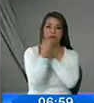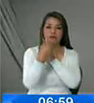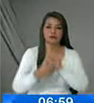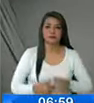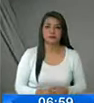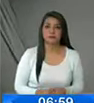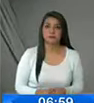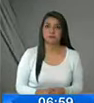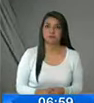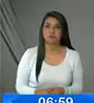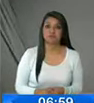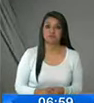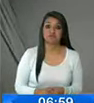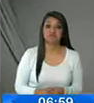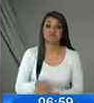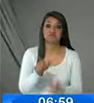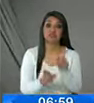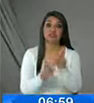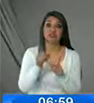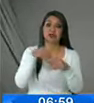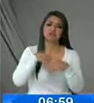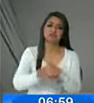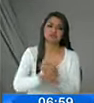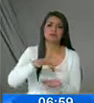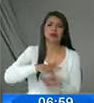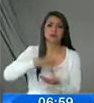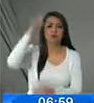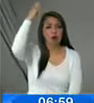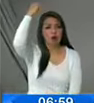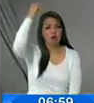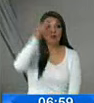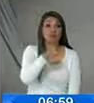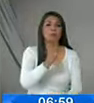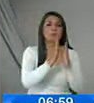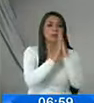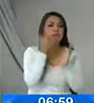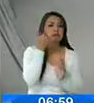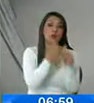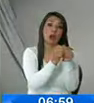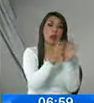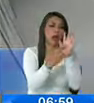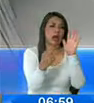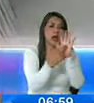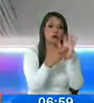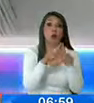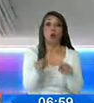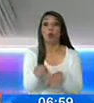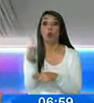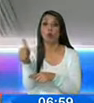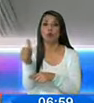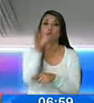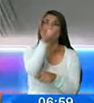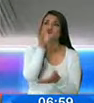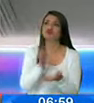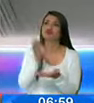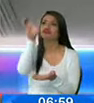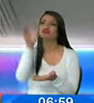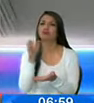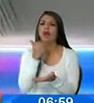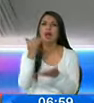Se hicieron pasar como clientes. Uno pidió una recarga a su celular y el otro avanzó a las perchas.